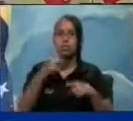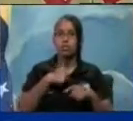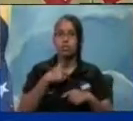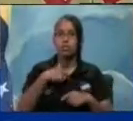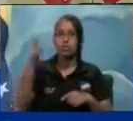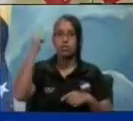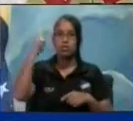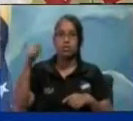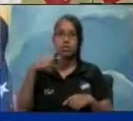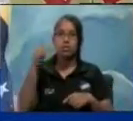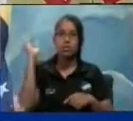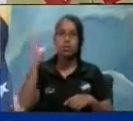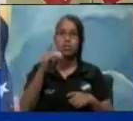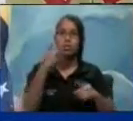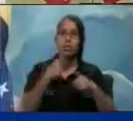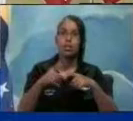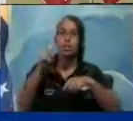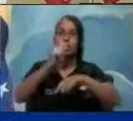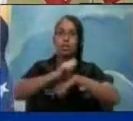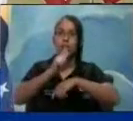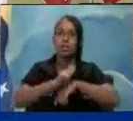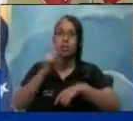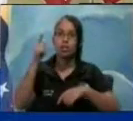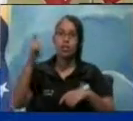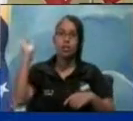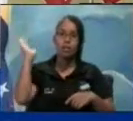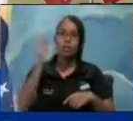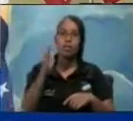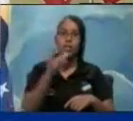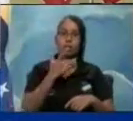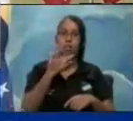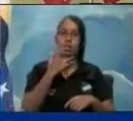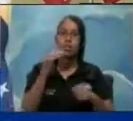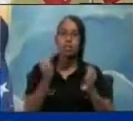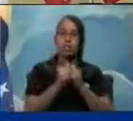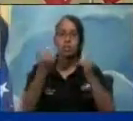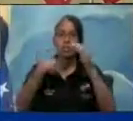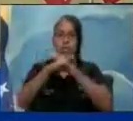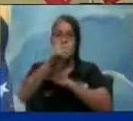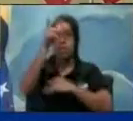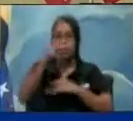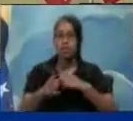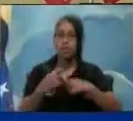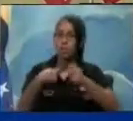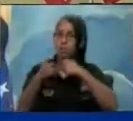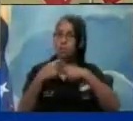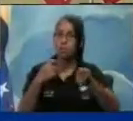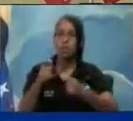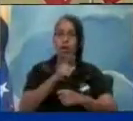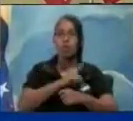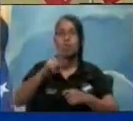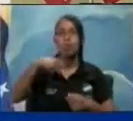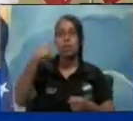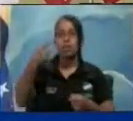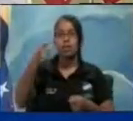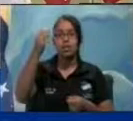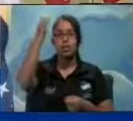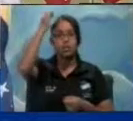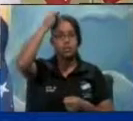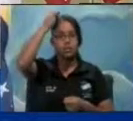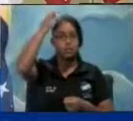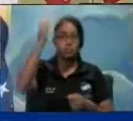cuando viene de allá del templo, él trae algo con que vamos a hacer el mercado de mañana.